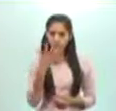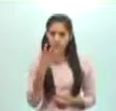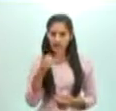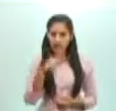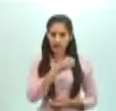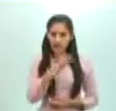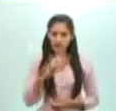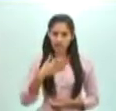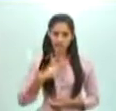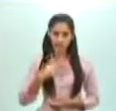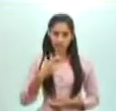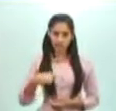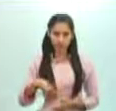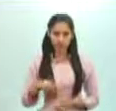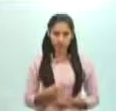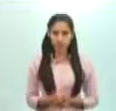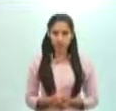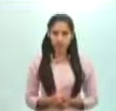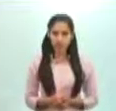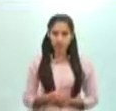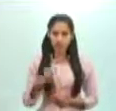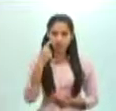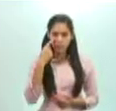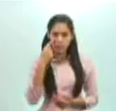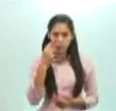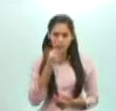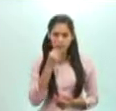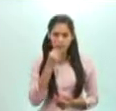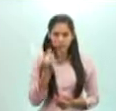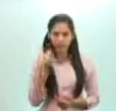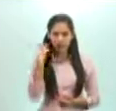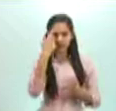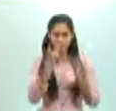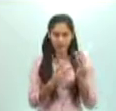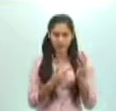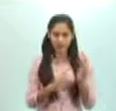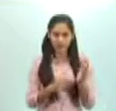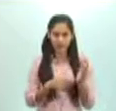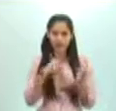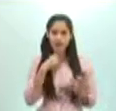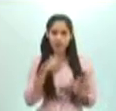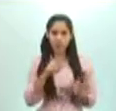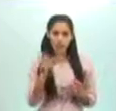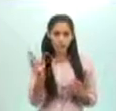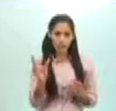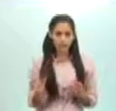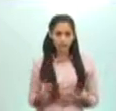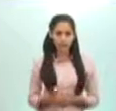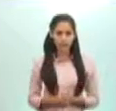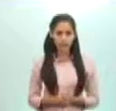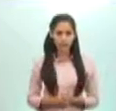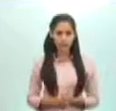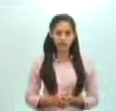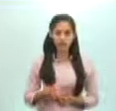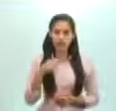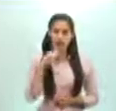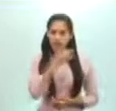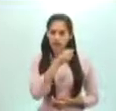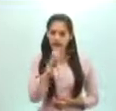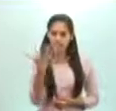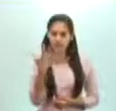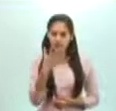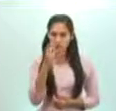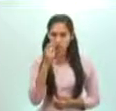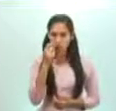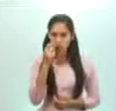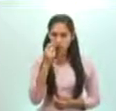mí mismo, donde se aprecia el carácter democrático de su poesía, le canta al hombre con sus